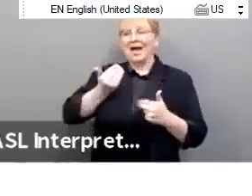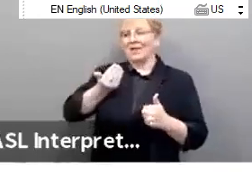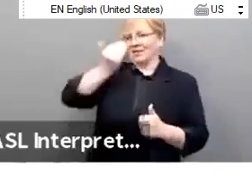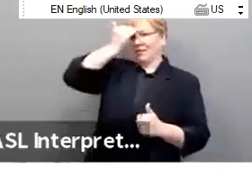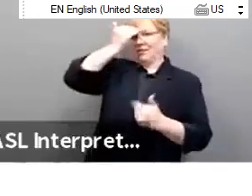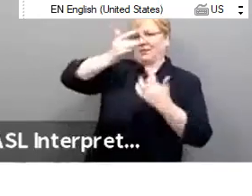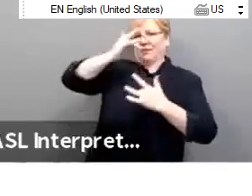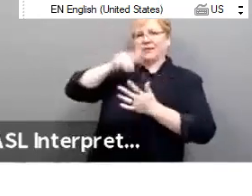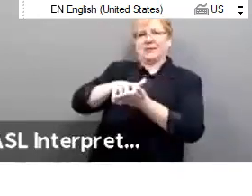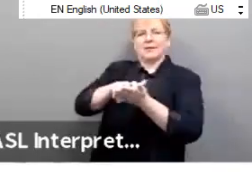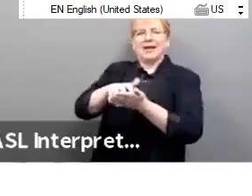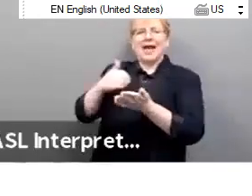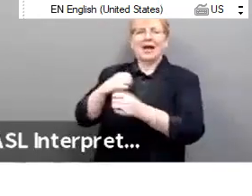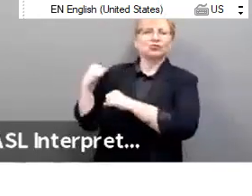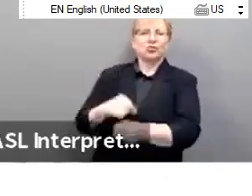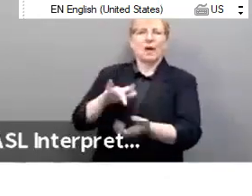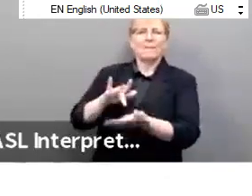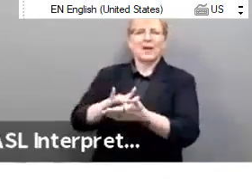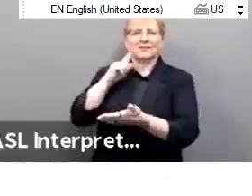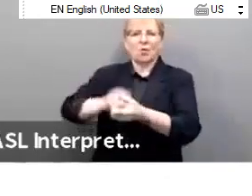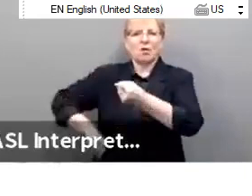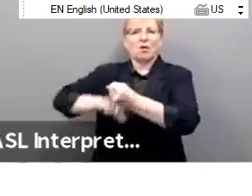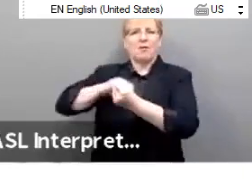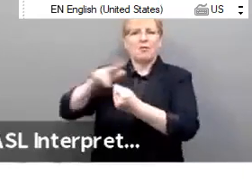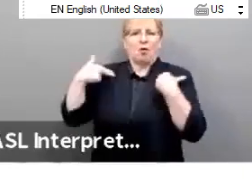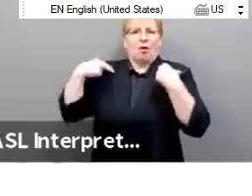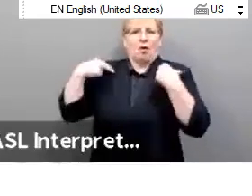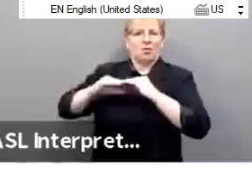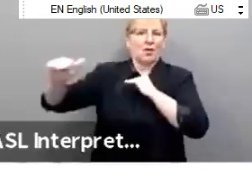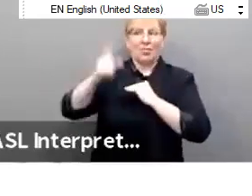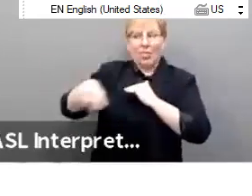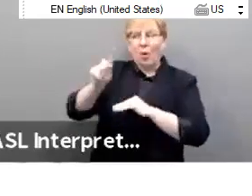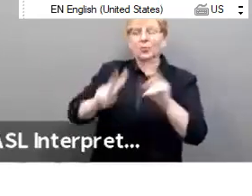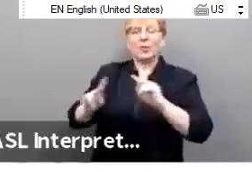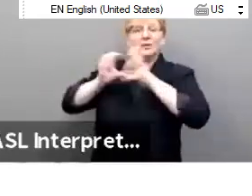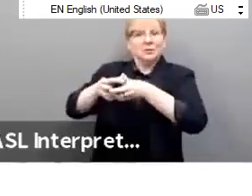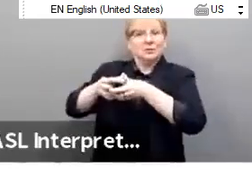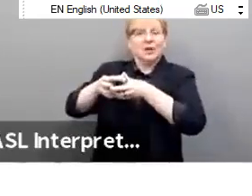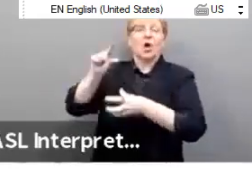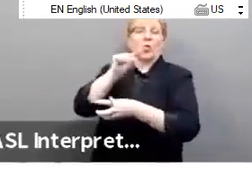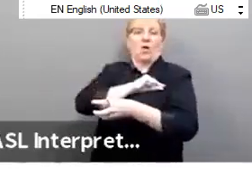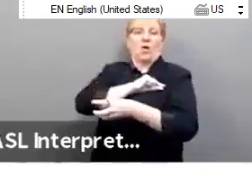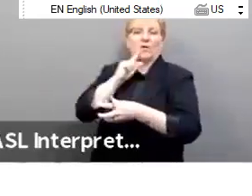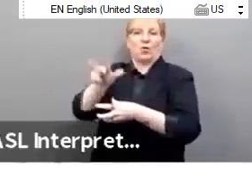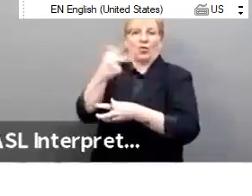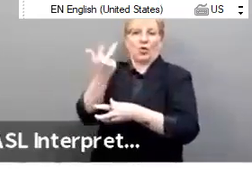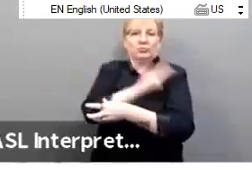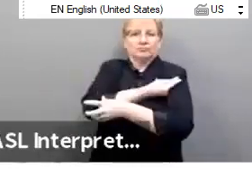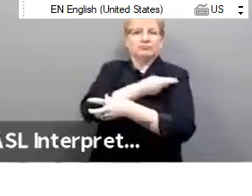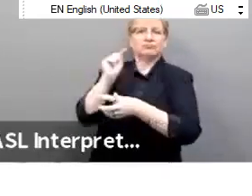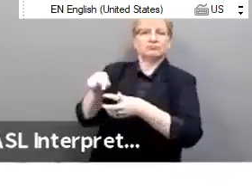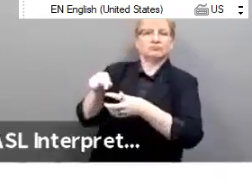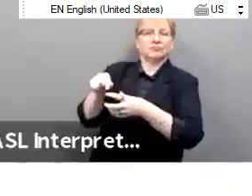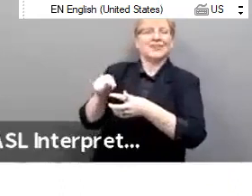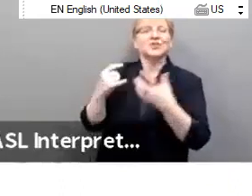están enumeradas en la página web. Entonces, las personas que están recibiendo quimioterapia, personas con trasplantes, personas